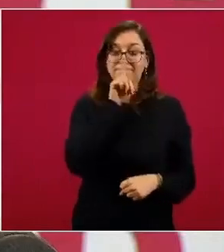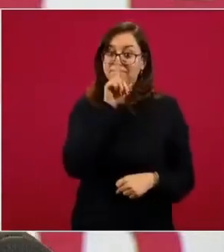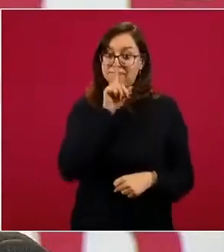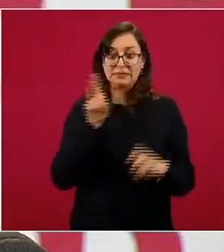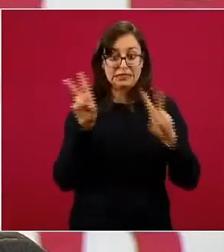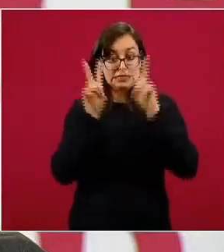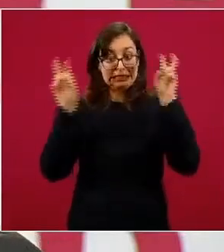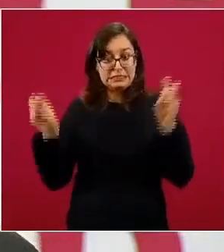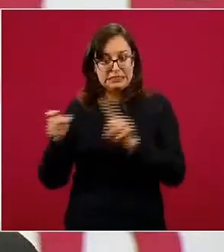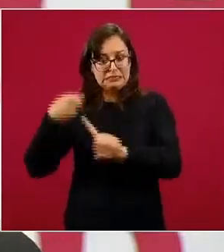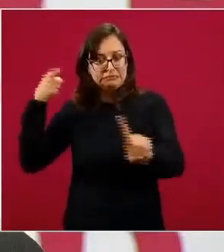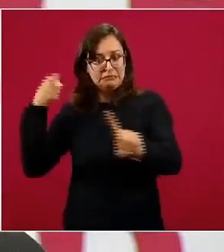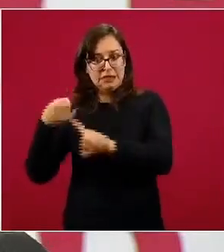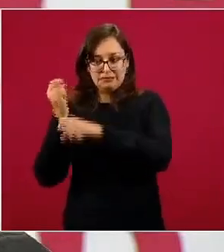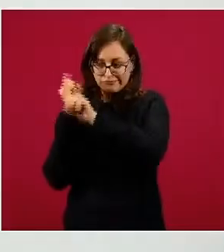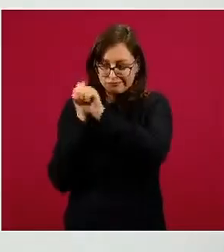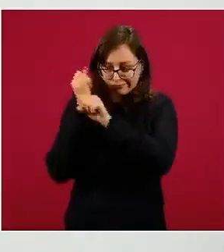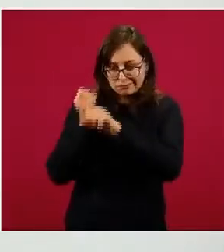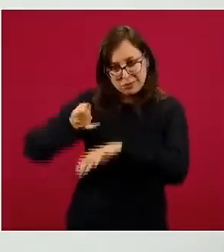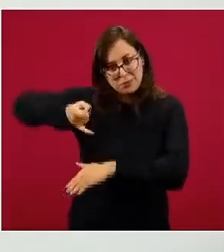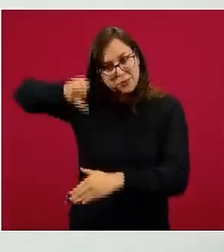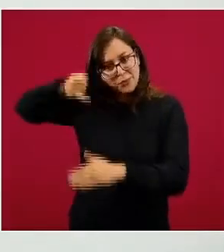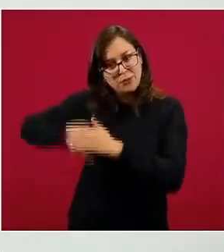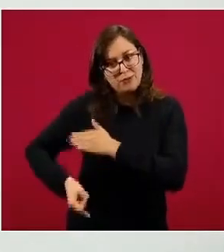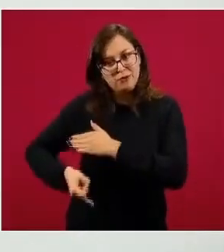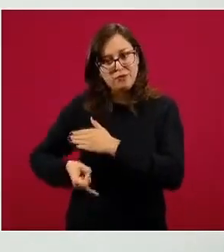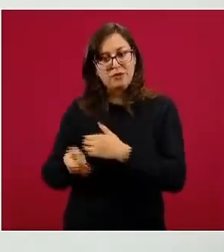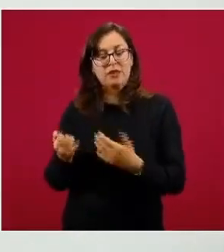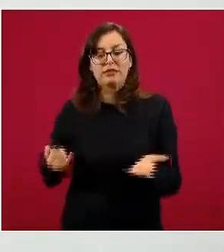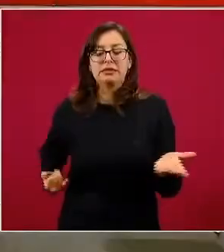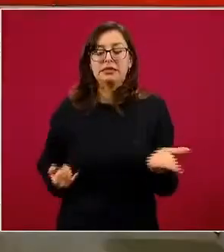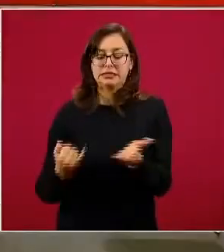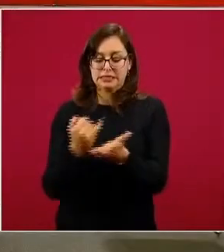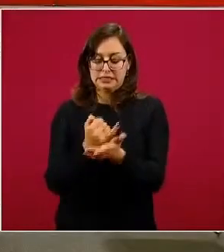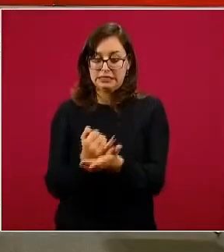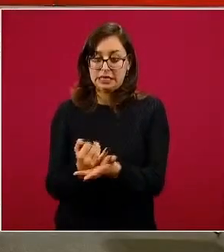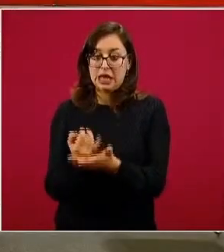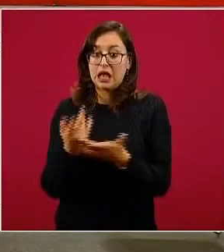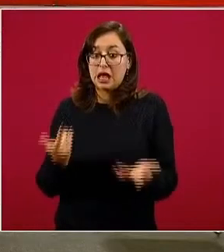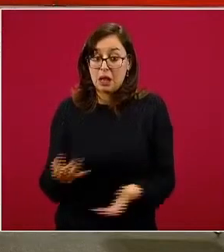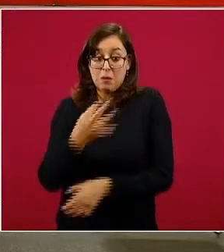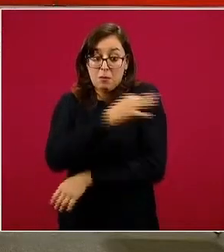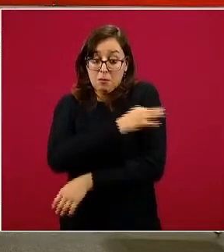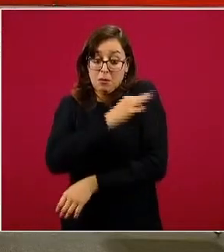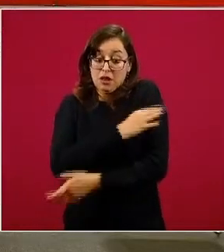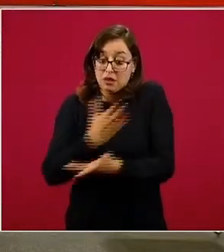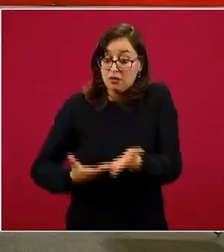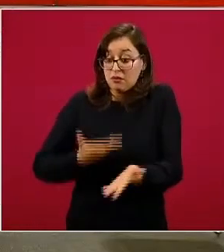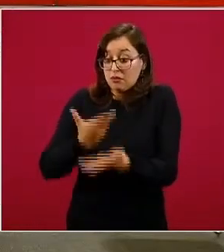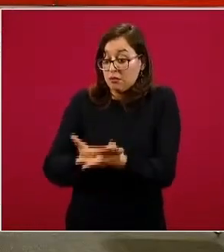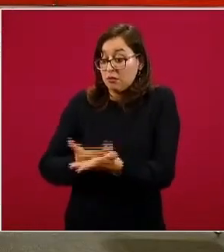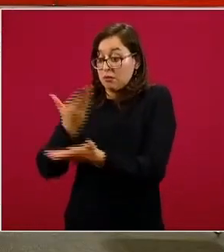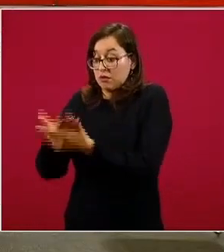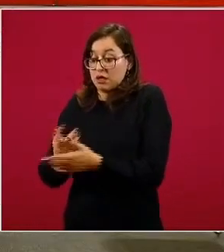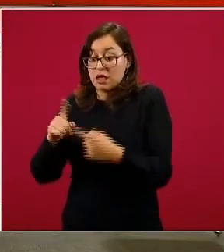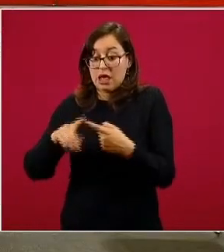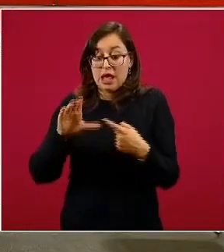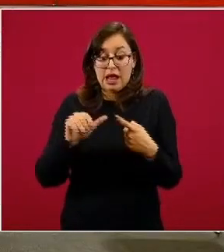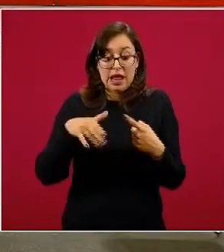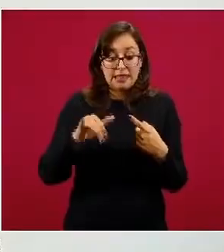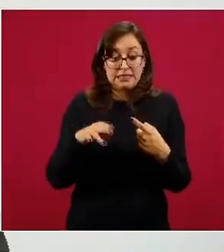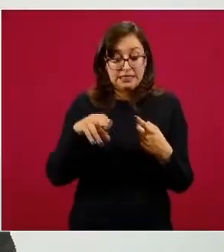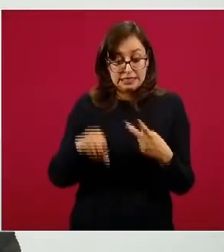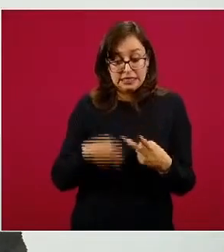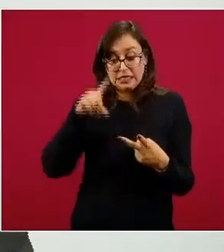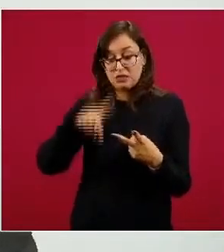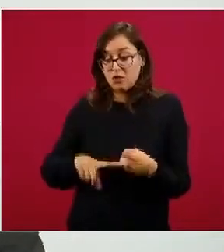el propósito es hacer la investigación clínica para determinar si los productos propuestos, el de CanSino, el de Pfizer,